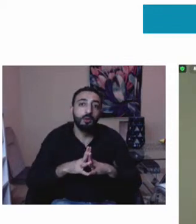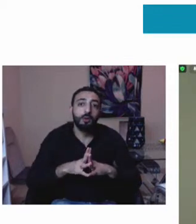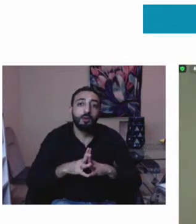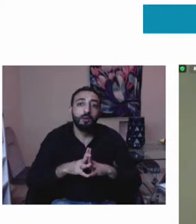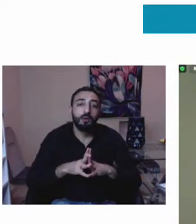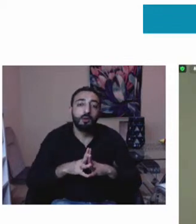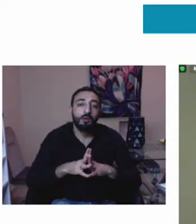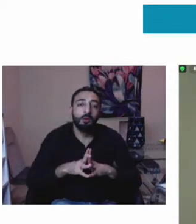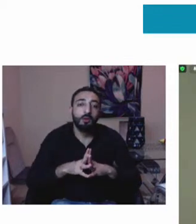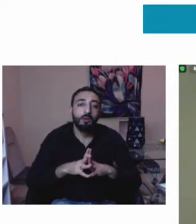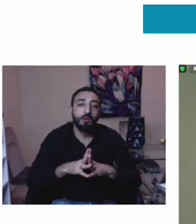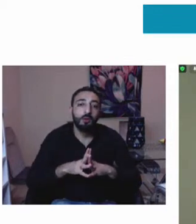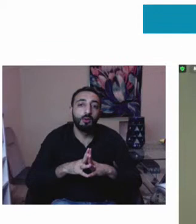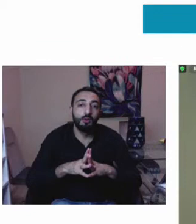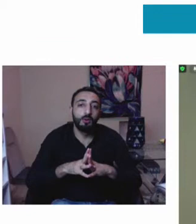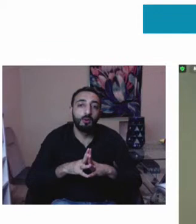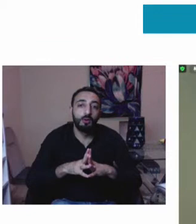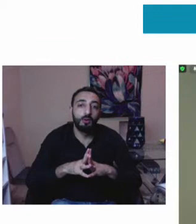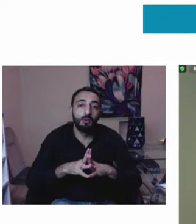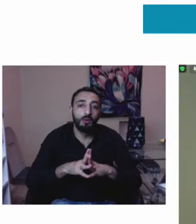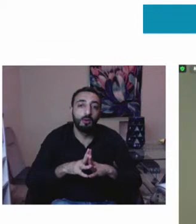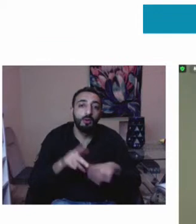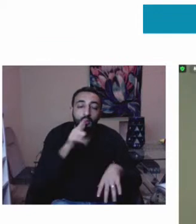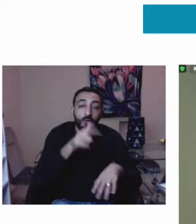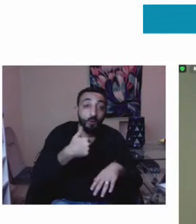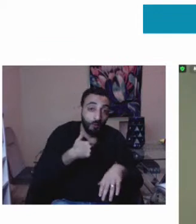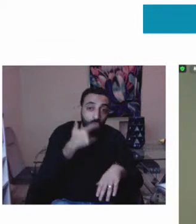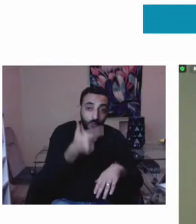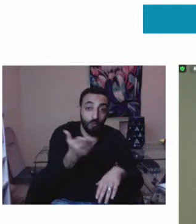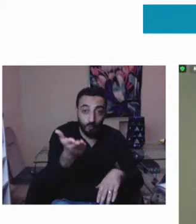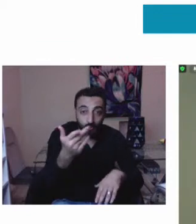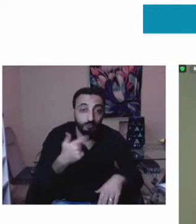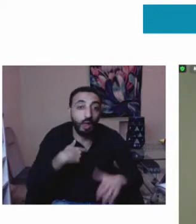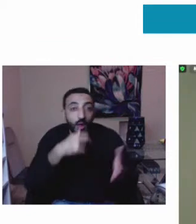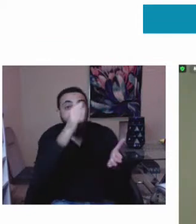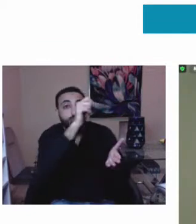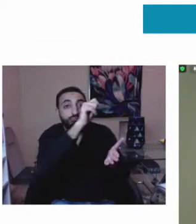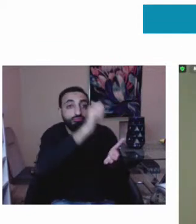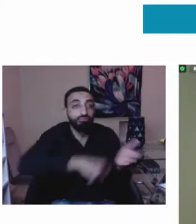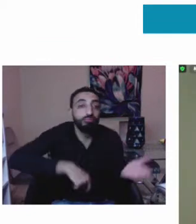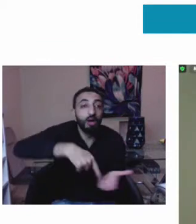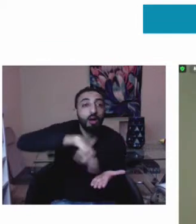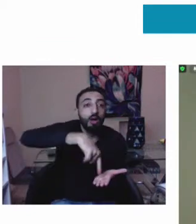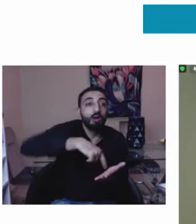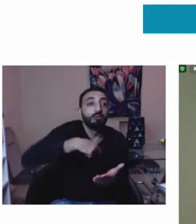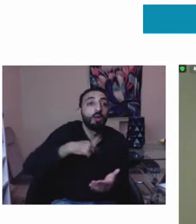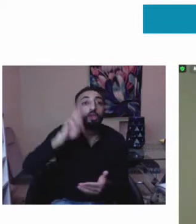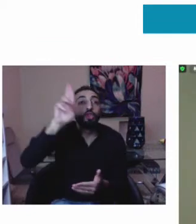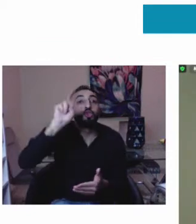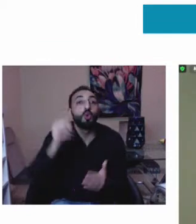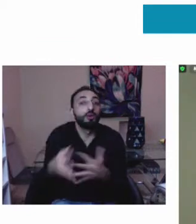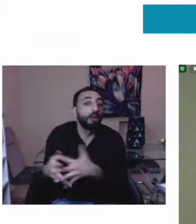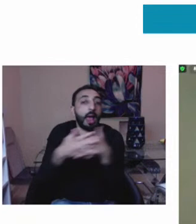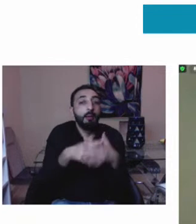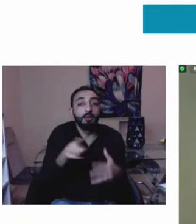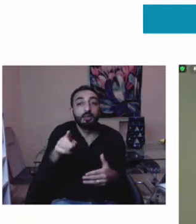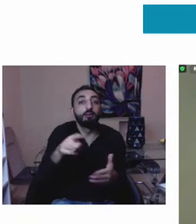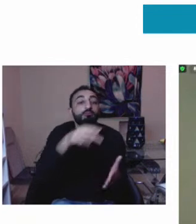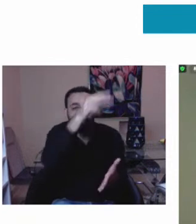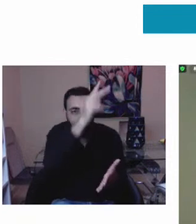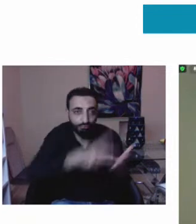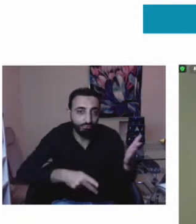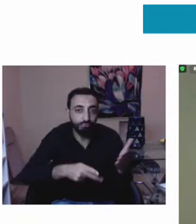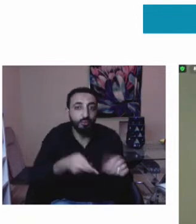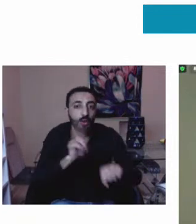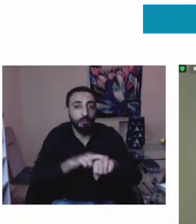República Dominicana, establecieron la importancia para la comunidad internacional. So the resolutions 2050 and 2040 that were presented jointly with